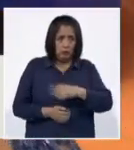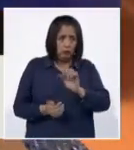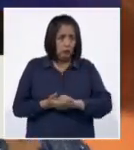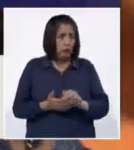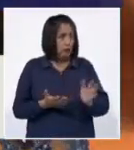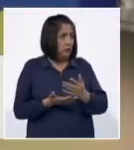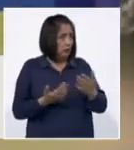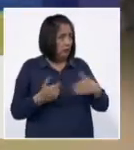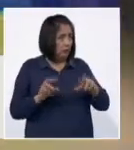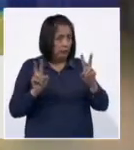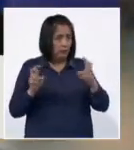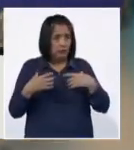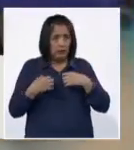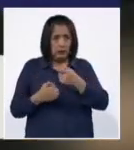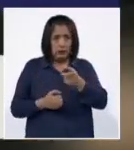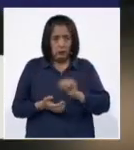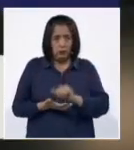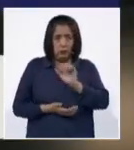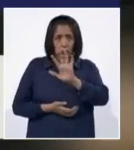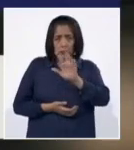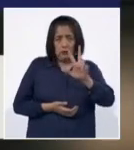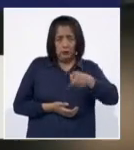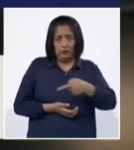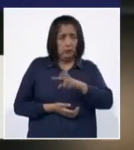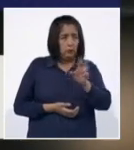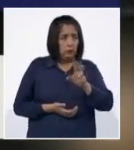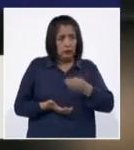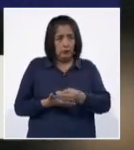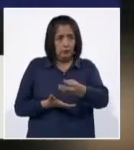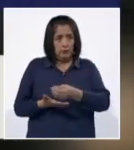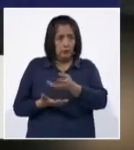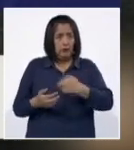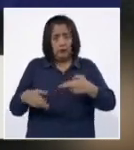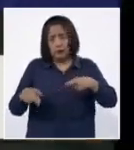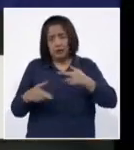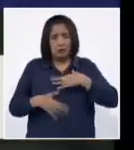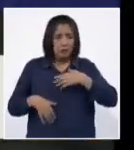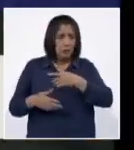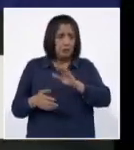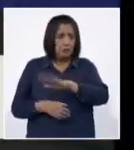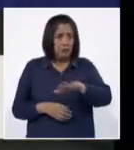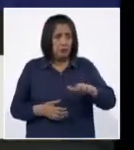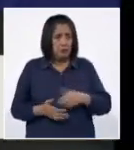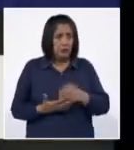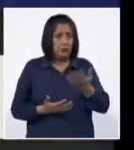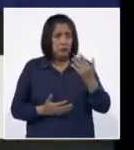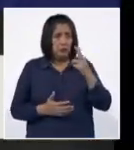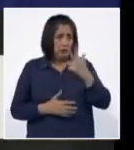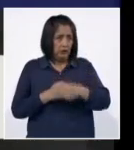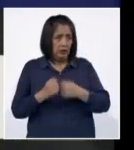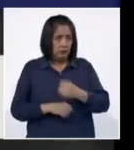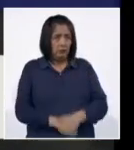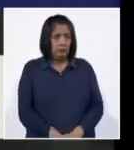sin contar con los temas de salud y los $53,000 que habría gastado en recreación para los niños durante los últimos